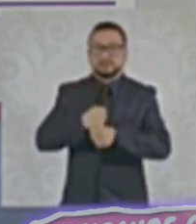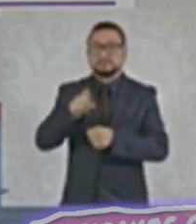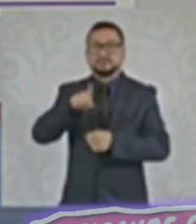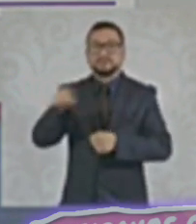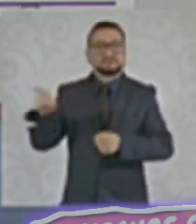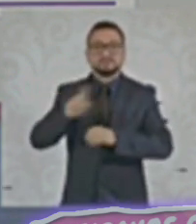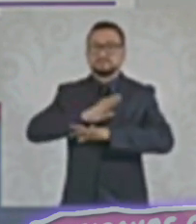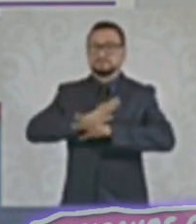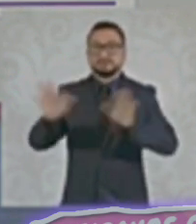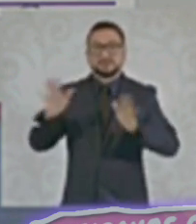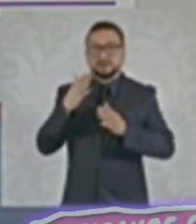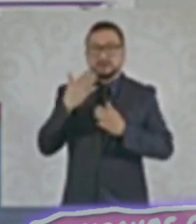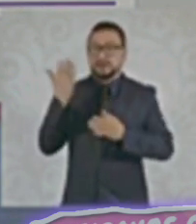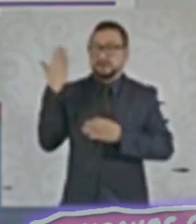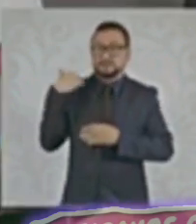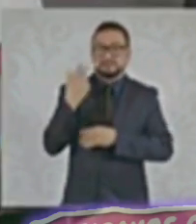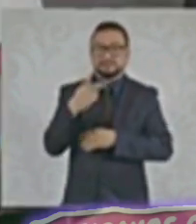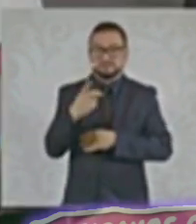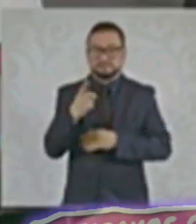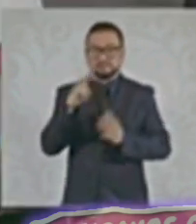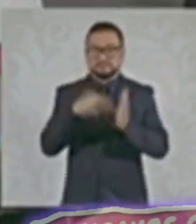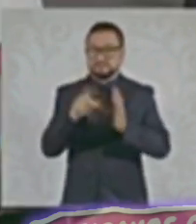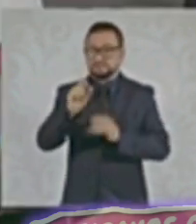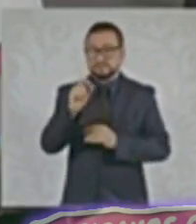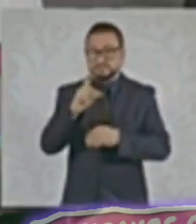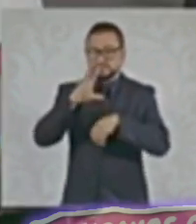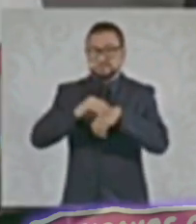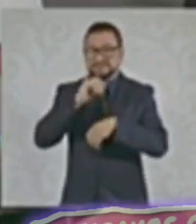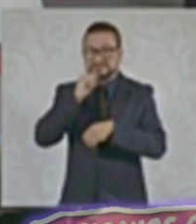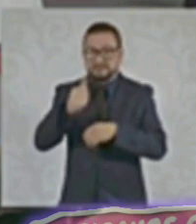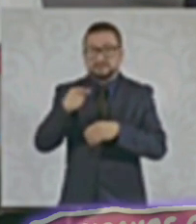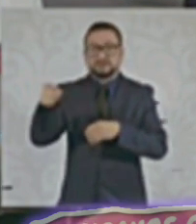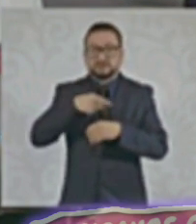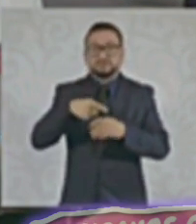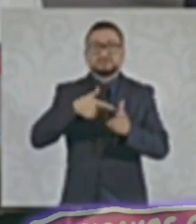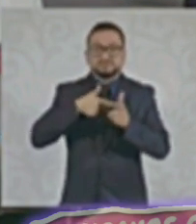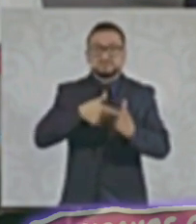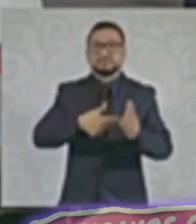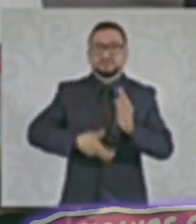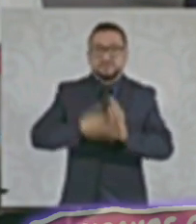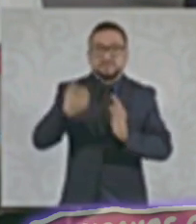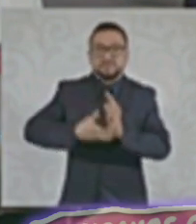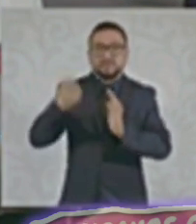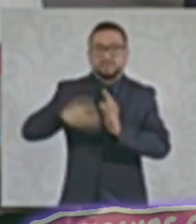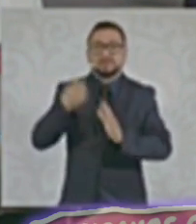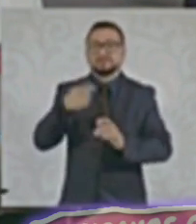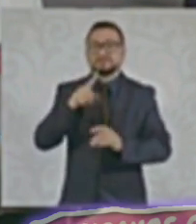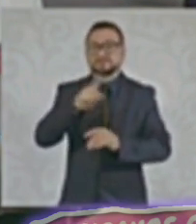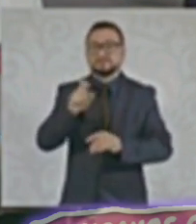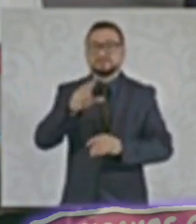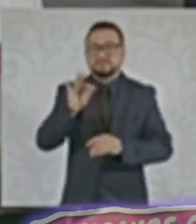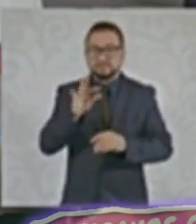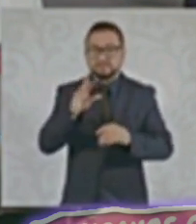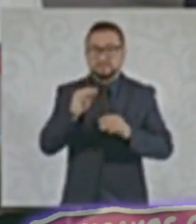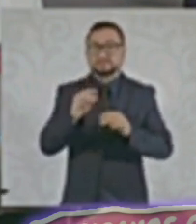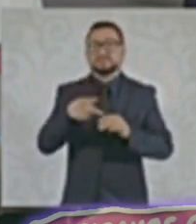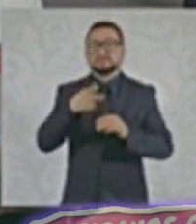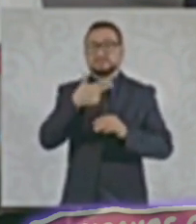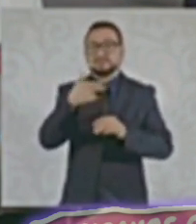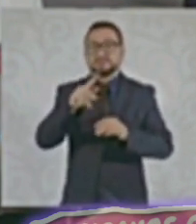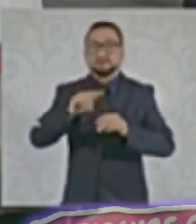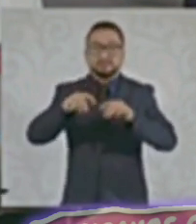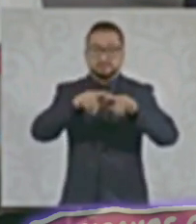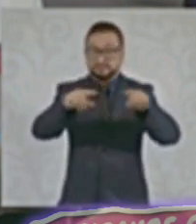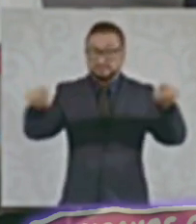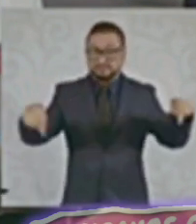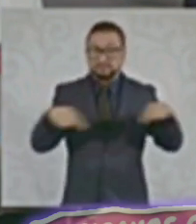no tienen permiso desde diciembre del 2020. Explotaron además 140 hectáreas de extensión con una profundidad hasta de